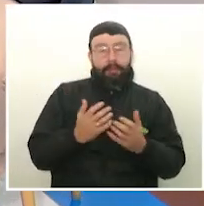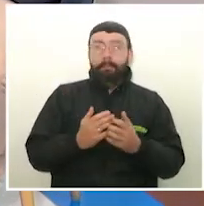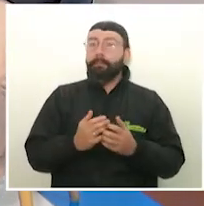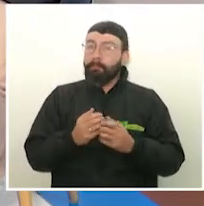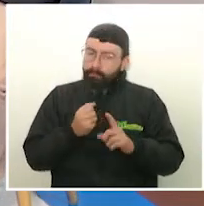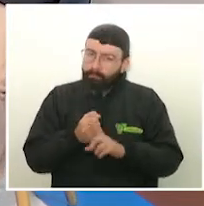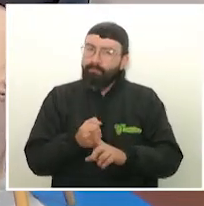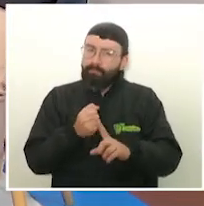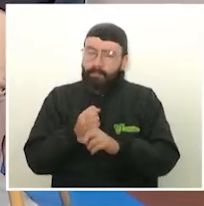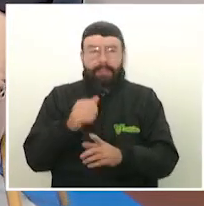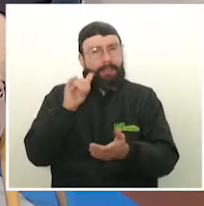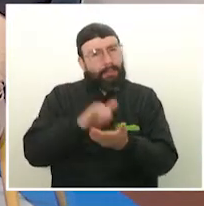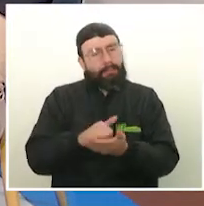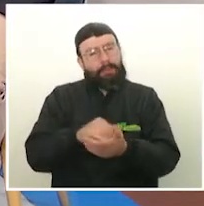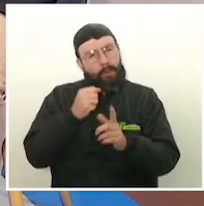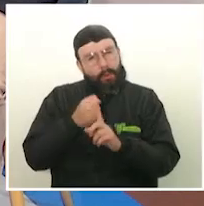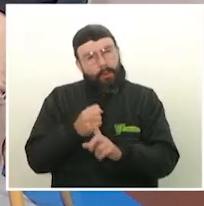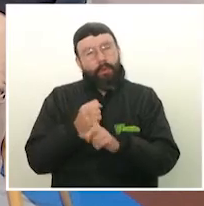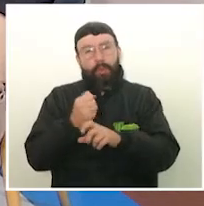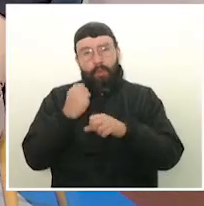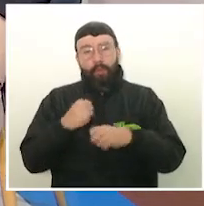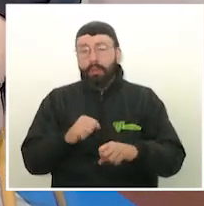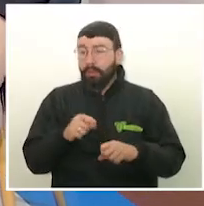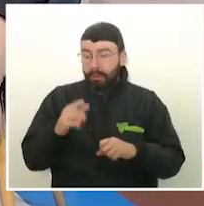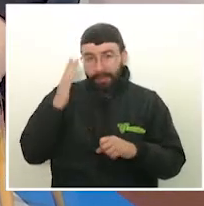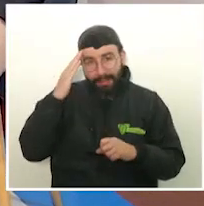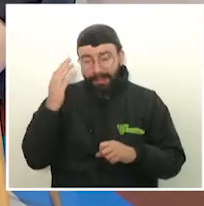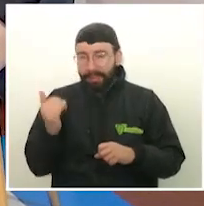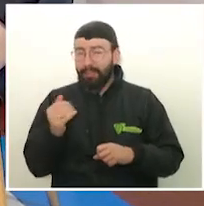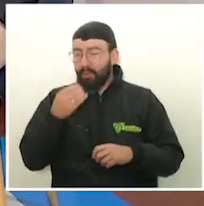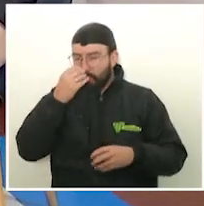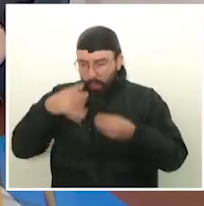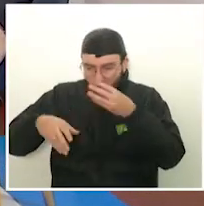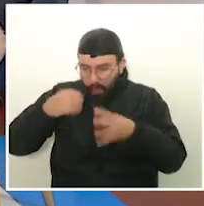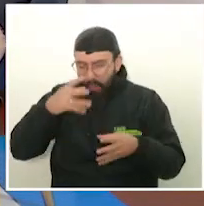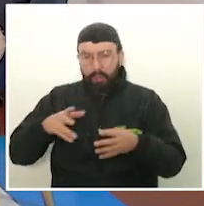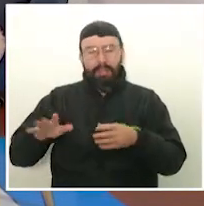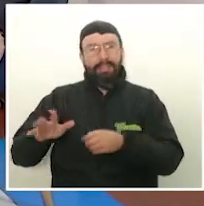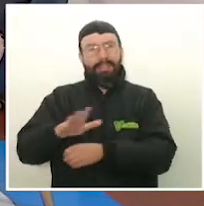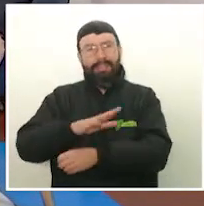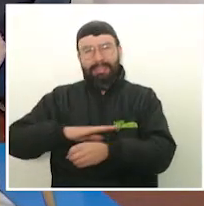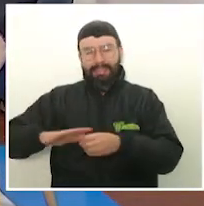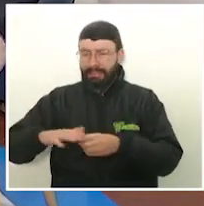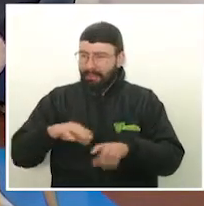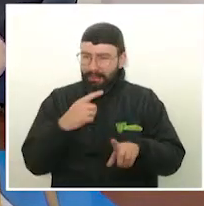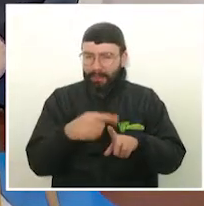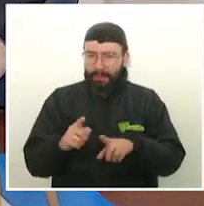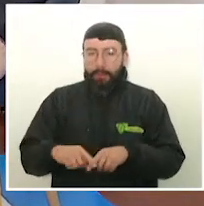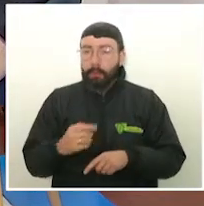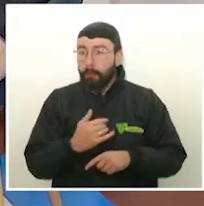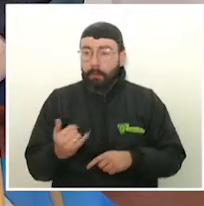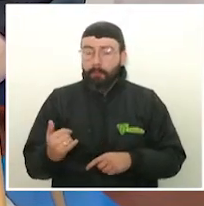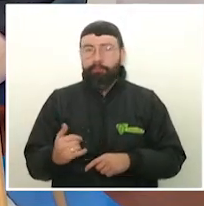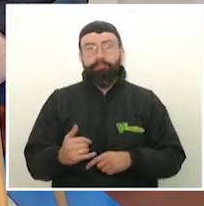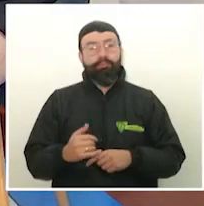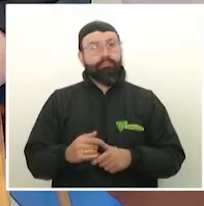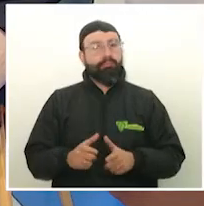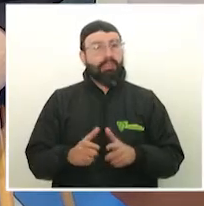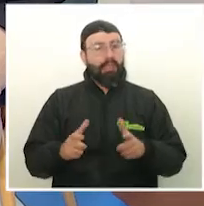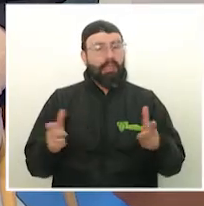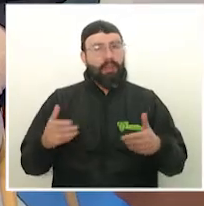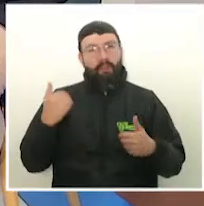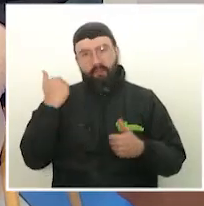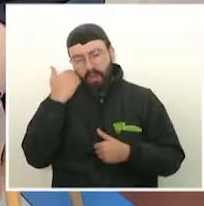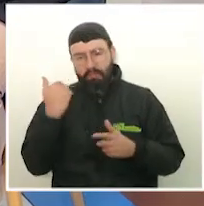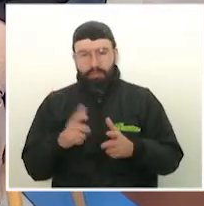haciendo tanto énfasis, porque el impacto que hemos hecho a nivel medioambiental ha llevado a que cada vez aparezcan más enfermedades